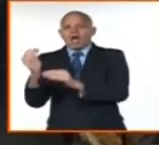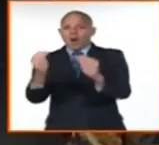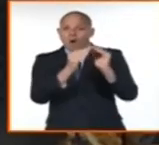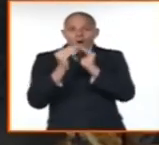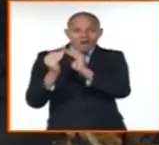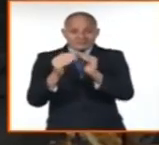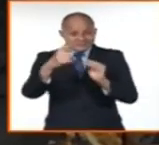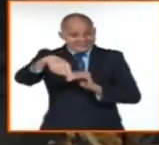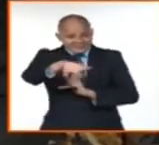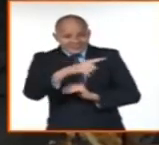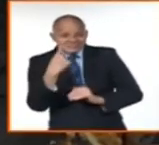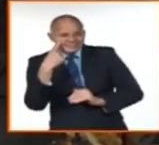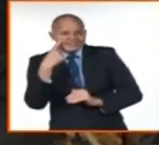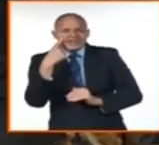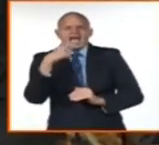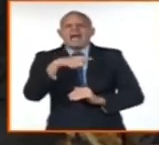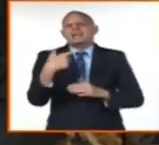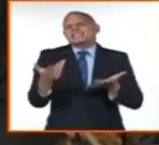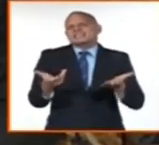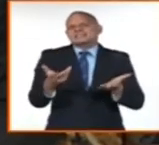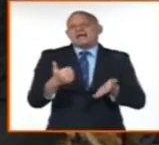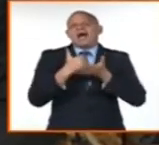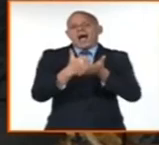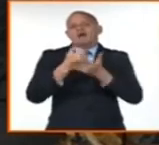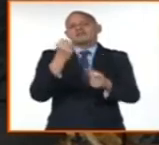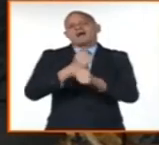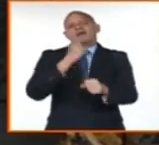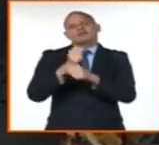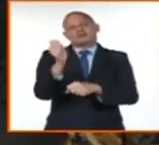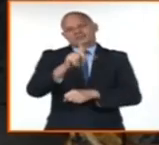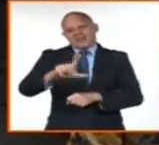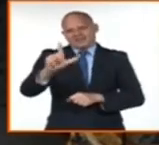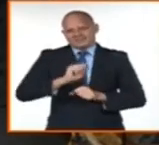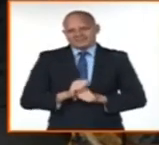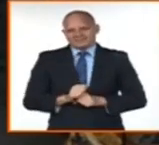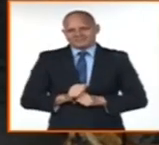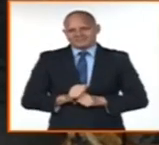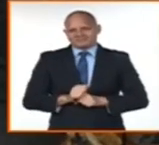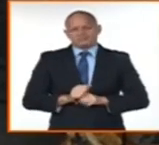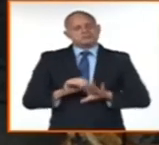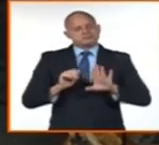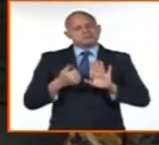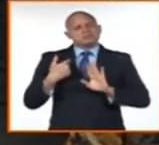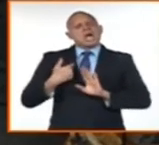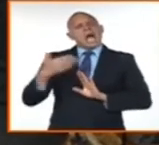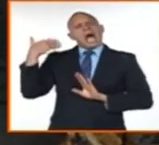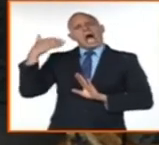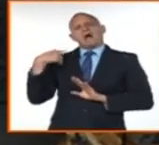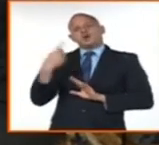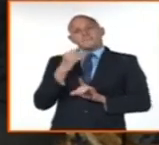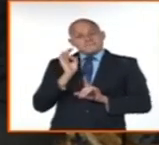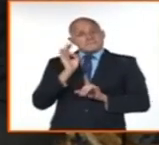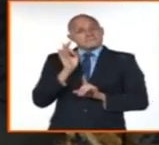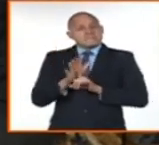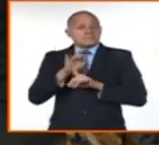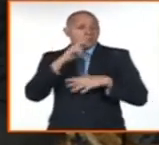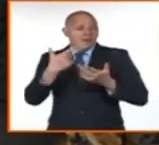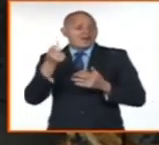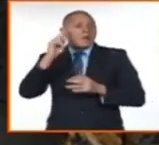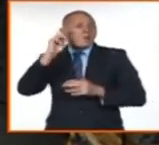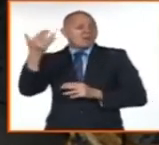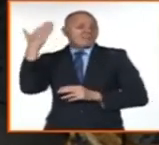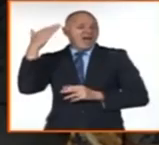Primero hicimos un levantamiento de todos los programas sociales que Fidel potenció en una etapa que se llamó la Batalla de Ideas, ¿han oído hablar de